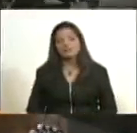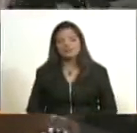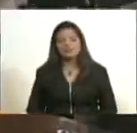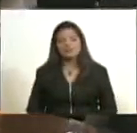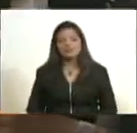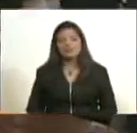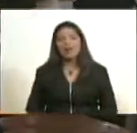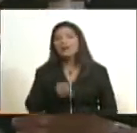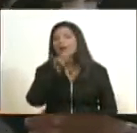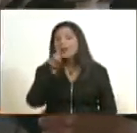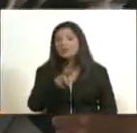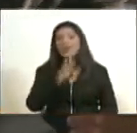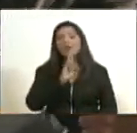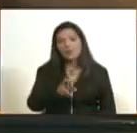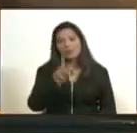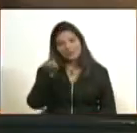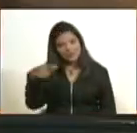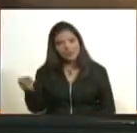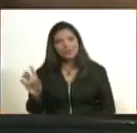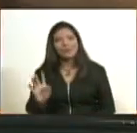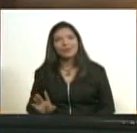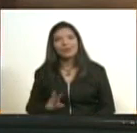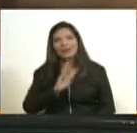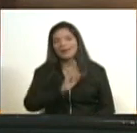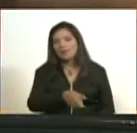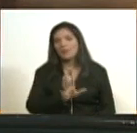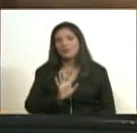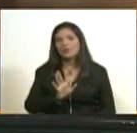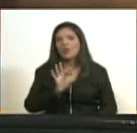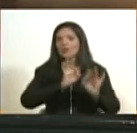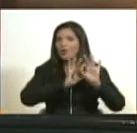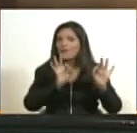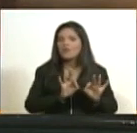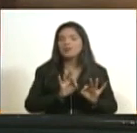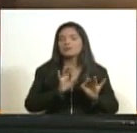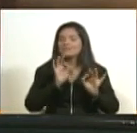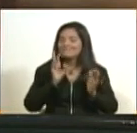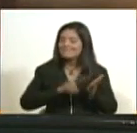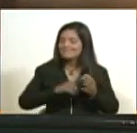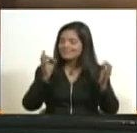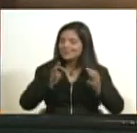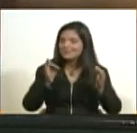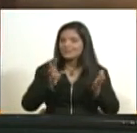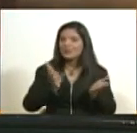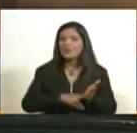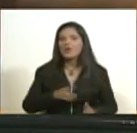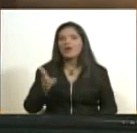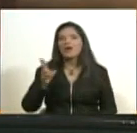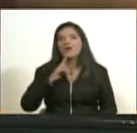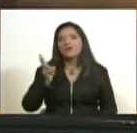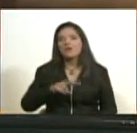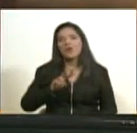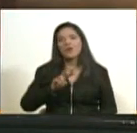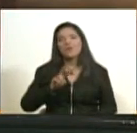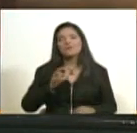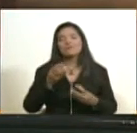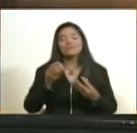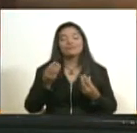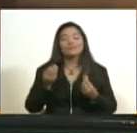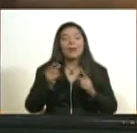Que el Zulia responda, ¿verdad, Quevedo? Es una expresión muy, muy jocosa.